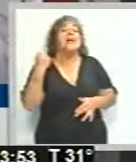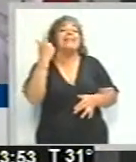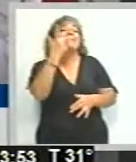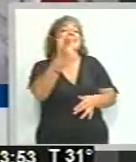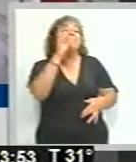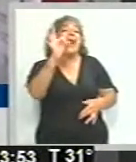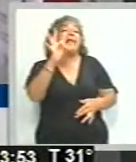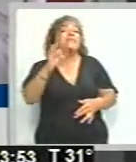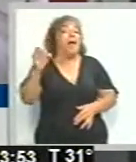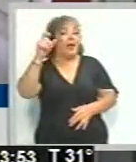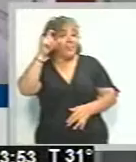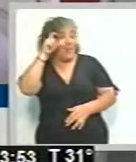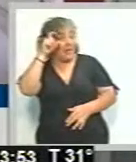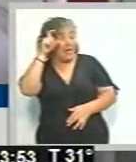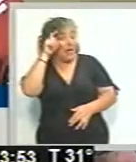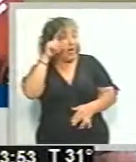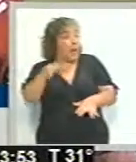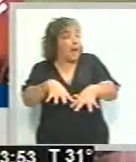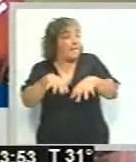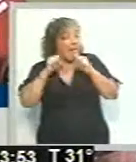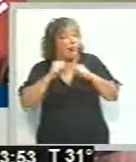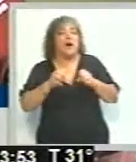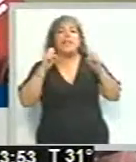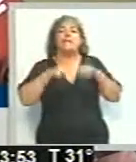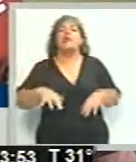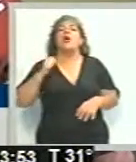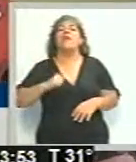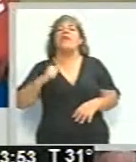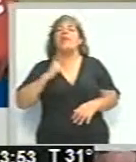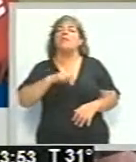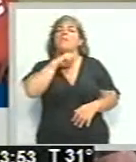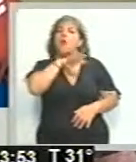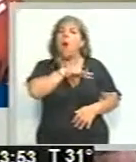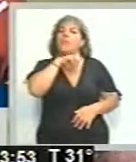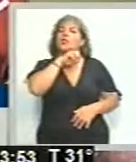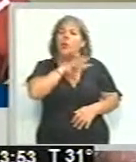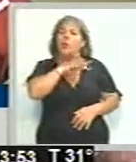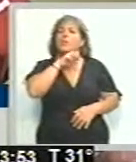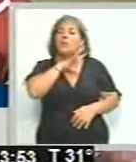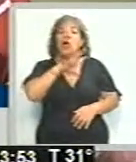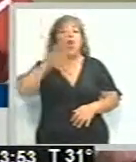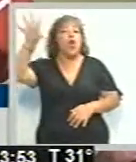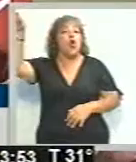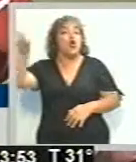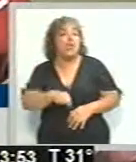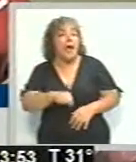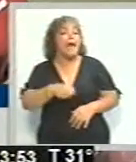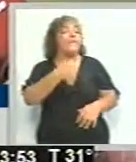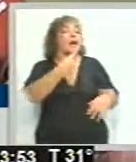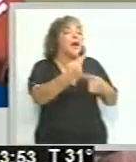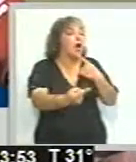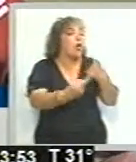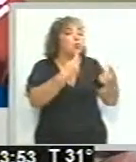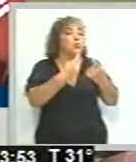de enero, a la madrugada, comienza con diarrea y vómito. Es traído a la consulta